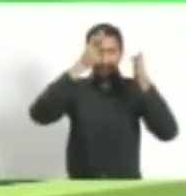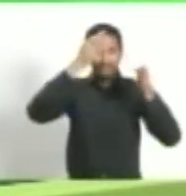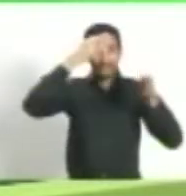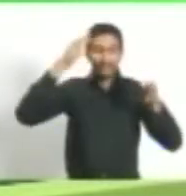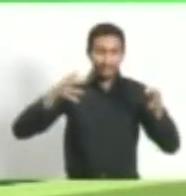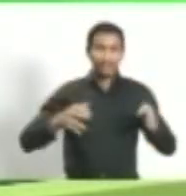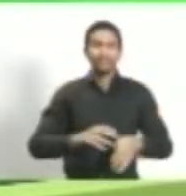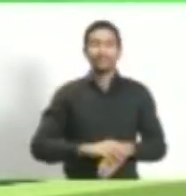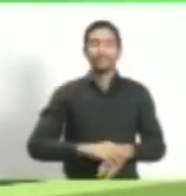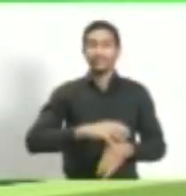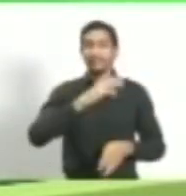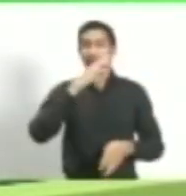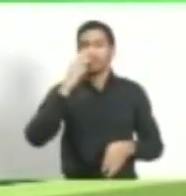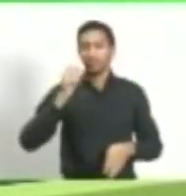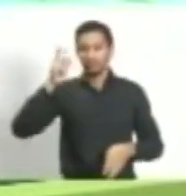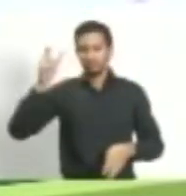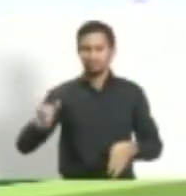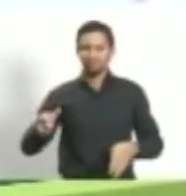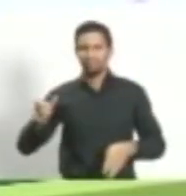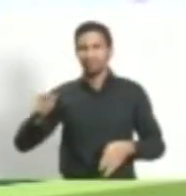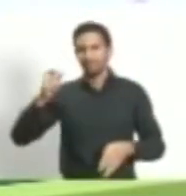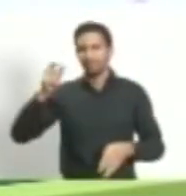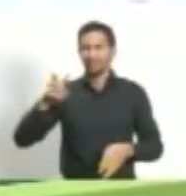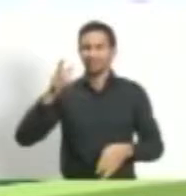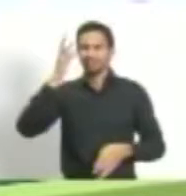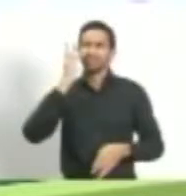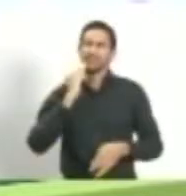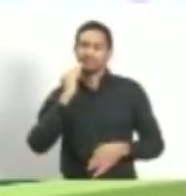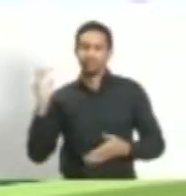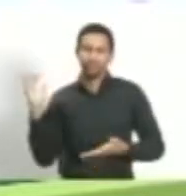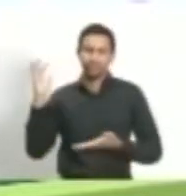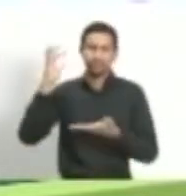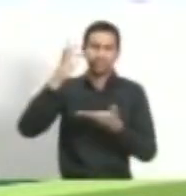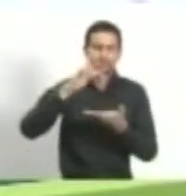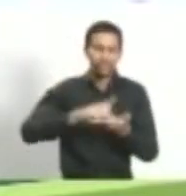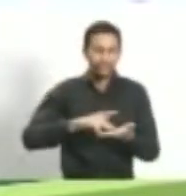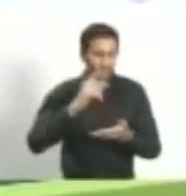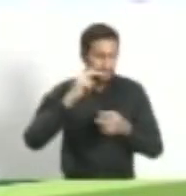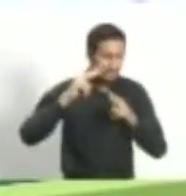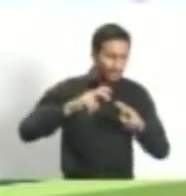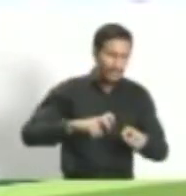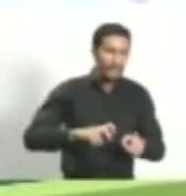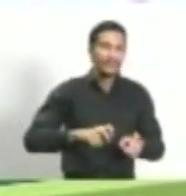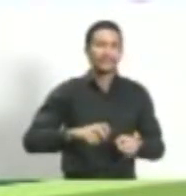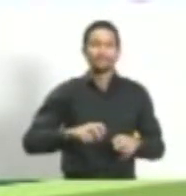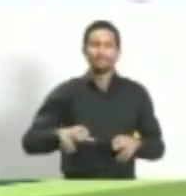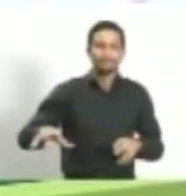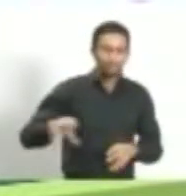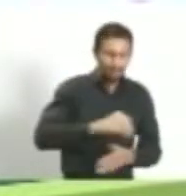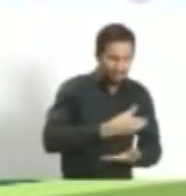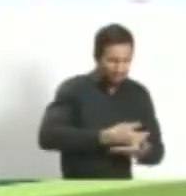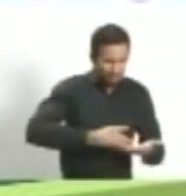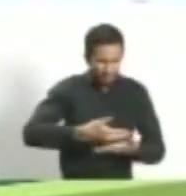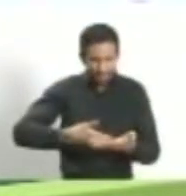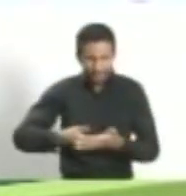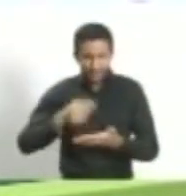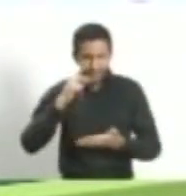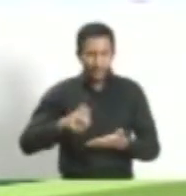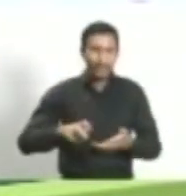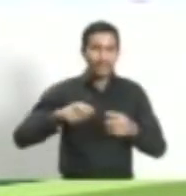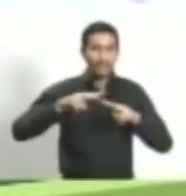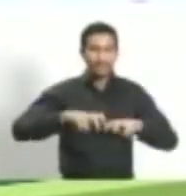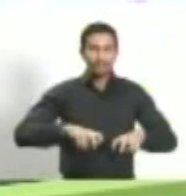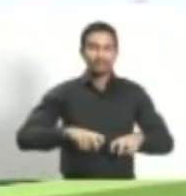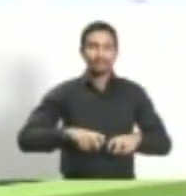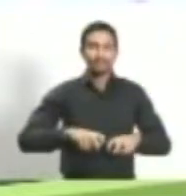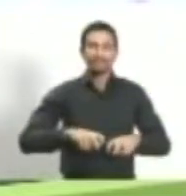misma, Rodrigo Gras, se trasladó hasta el lugar de los hechos y denunció que todas las evidencias para adelantar la respectiva investigación